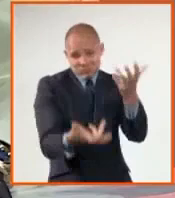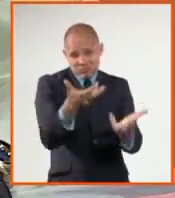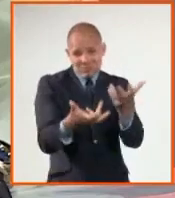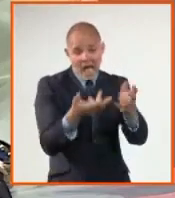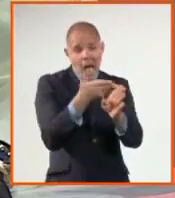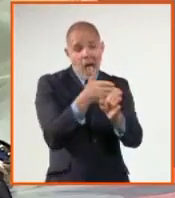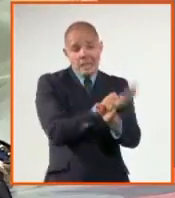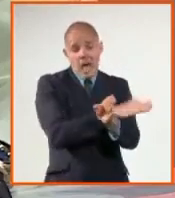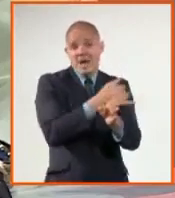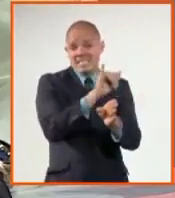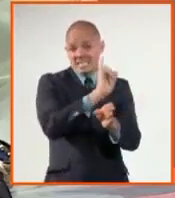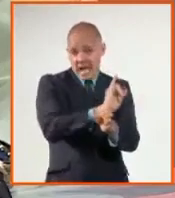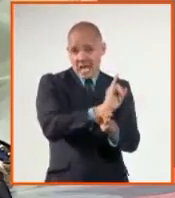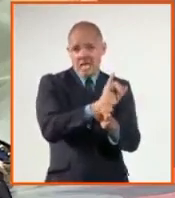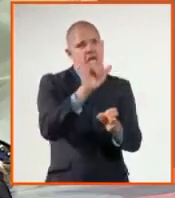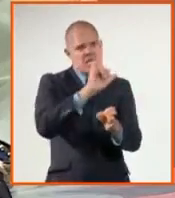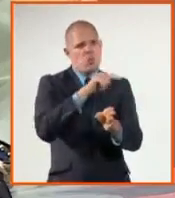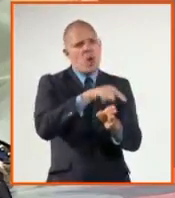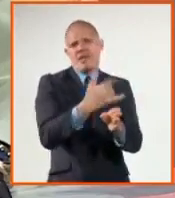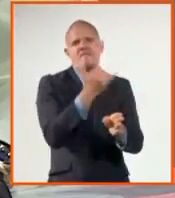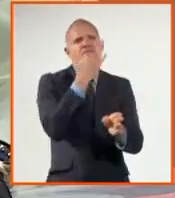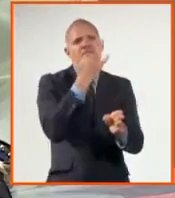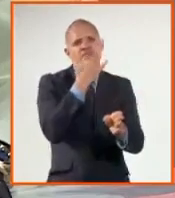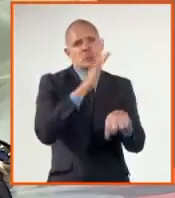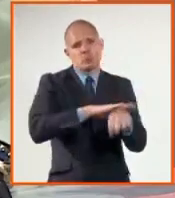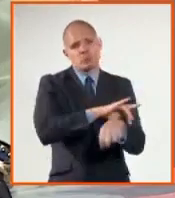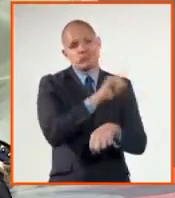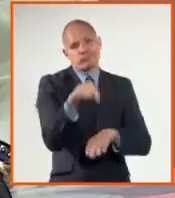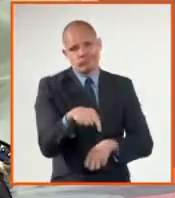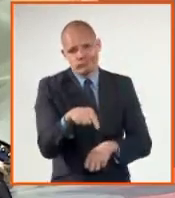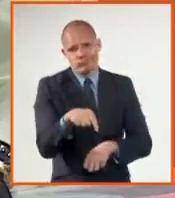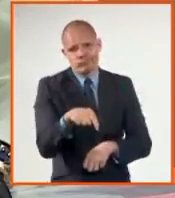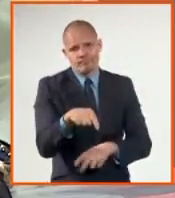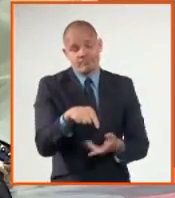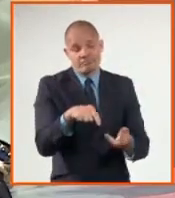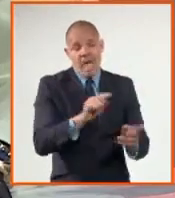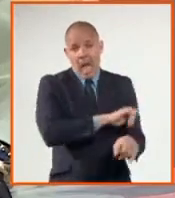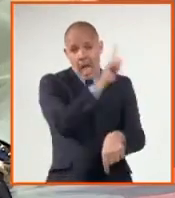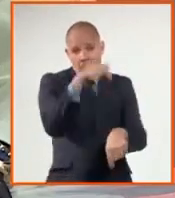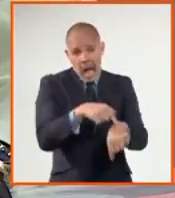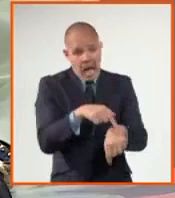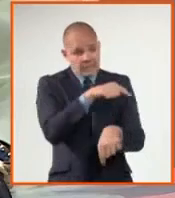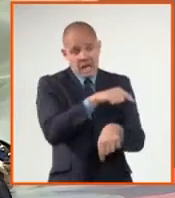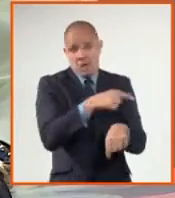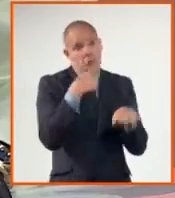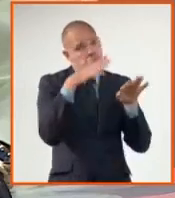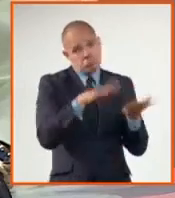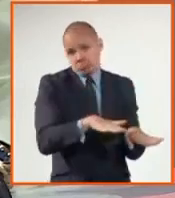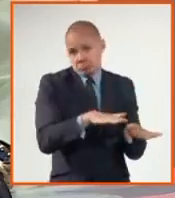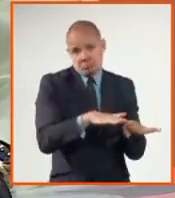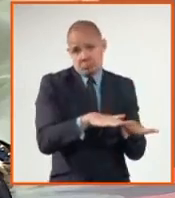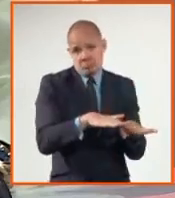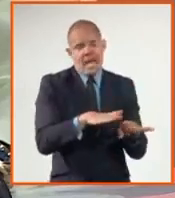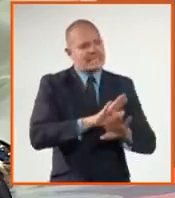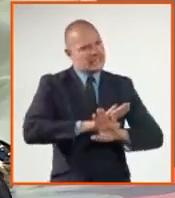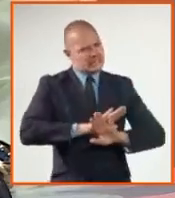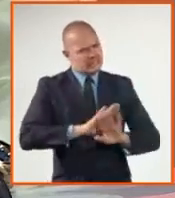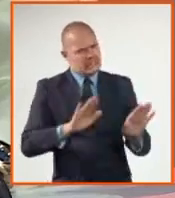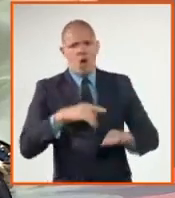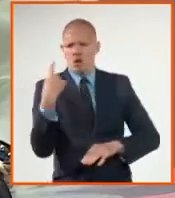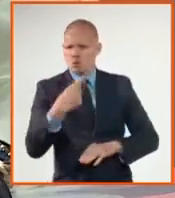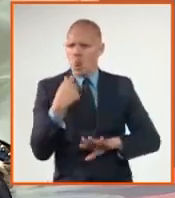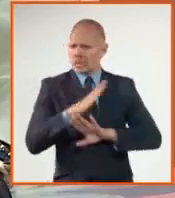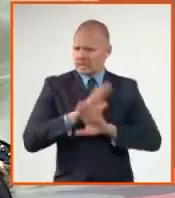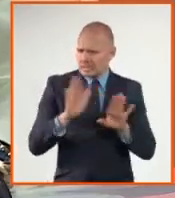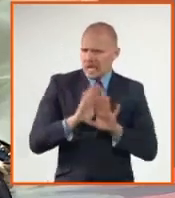sistemas que le han impedido hoy poderla poner en servicio y después aunque tenemos que decir que todos tus sistemas están ya contratados para ponerlas en